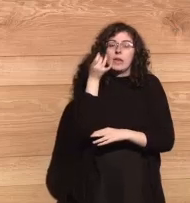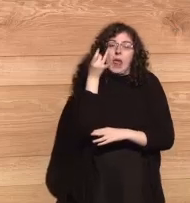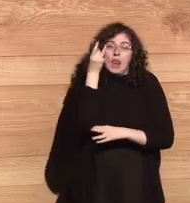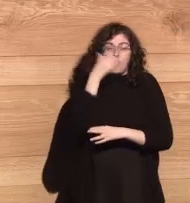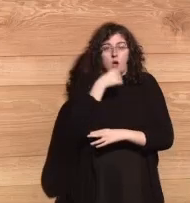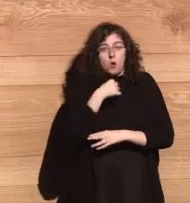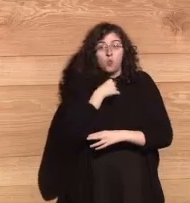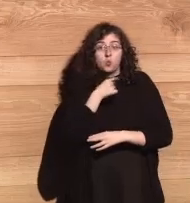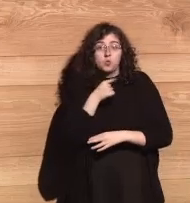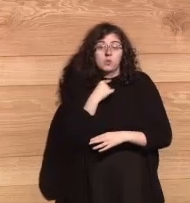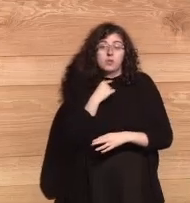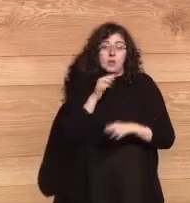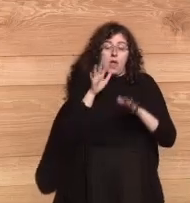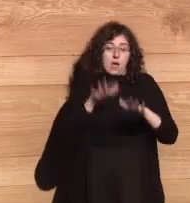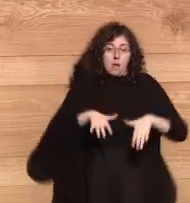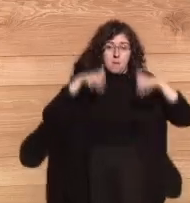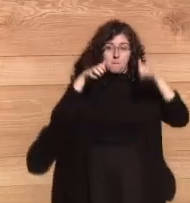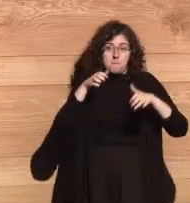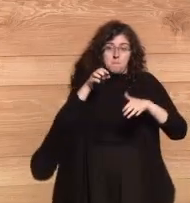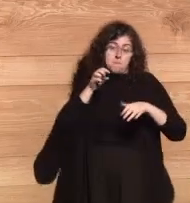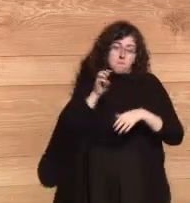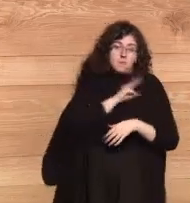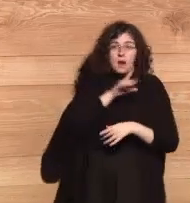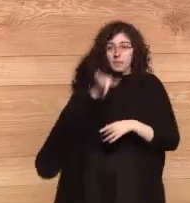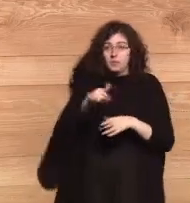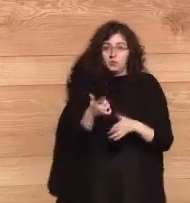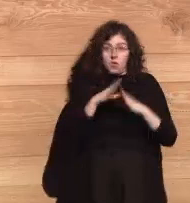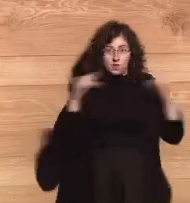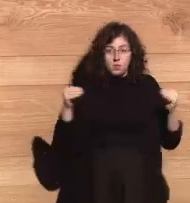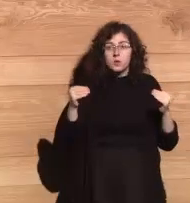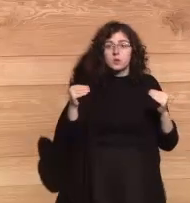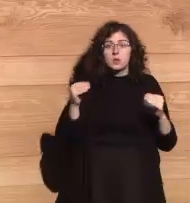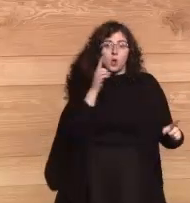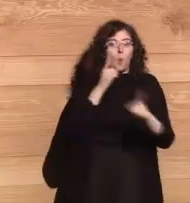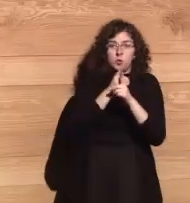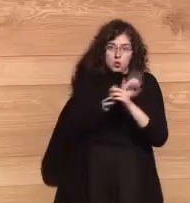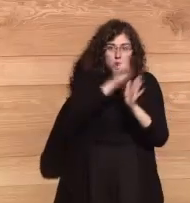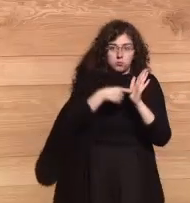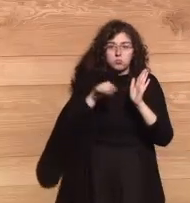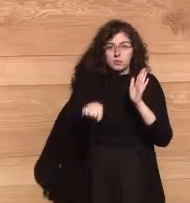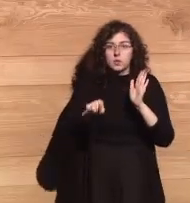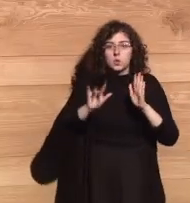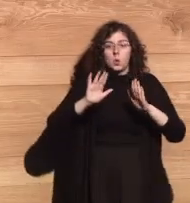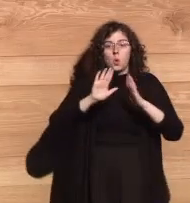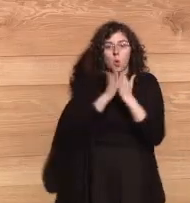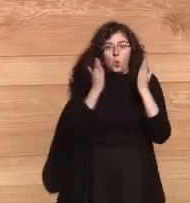de Andalucía, con todo el gobierno andaluz al completo y toda la oposición, y pude hacer un